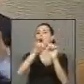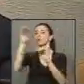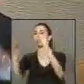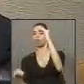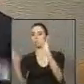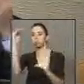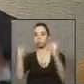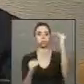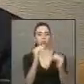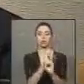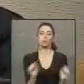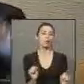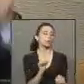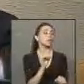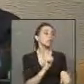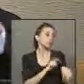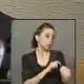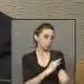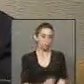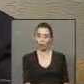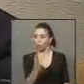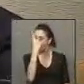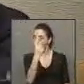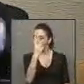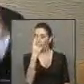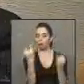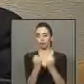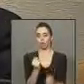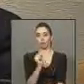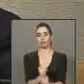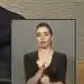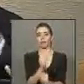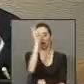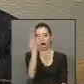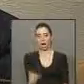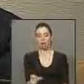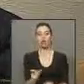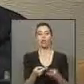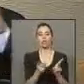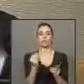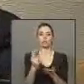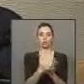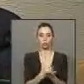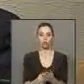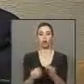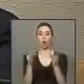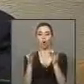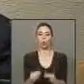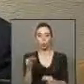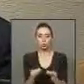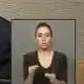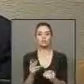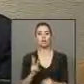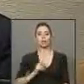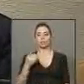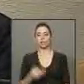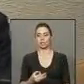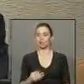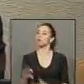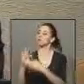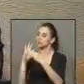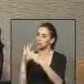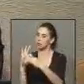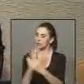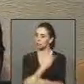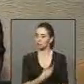en Chile distintos tipos de trabajadores. diputado. Un solo tipo, con derechos, bien remunerado, con justicia y con dignidad. Gracias,